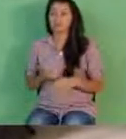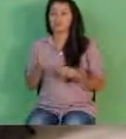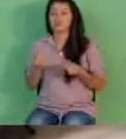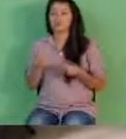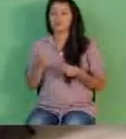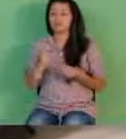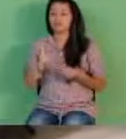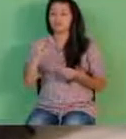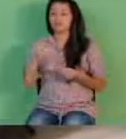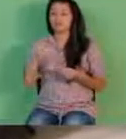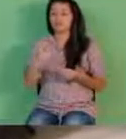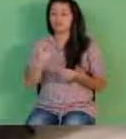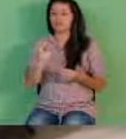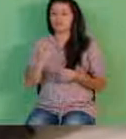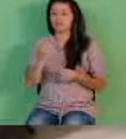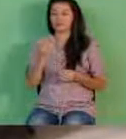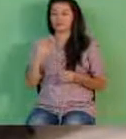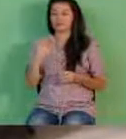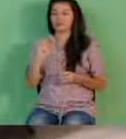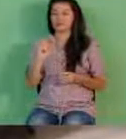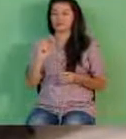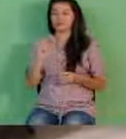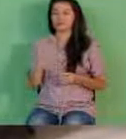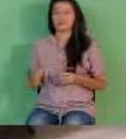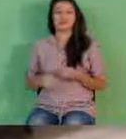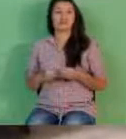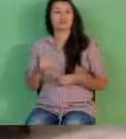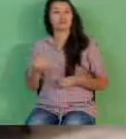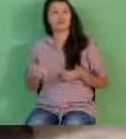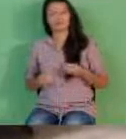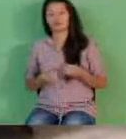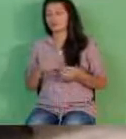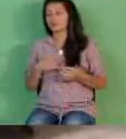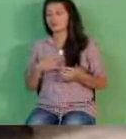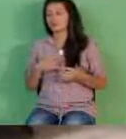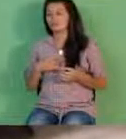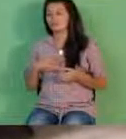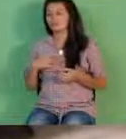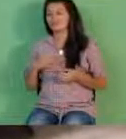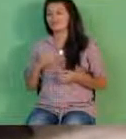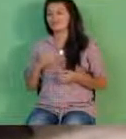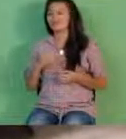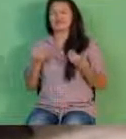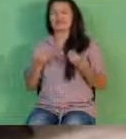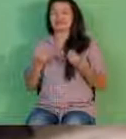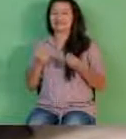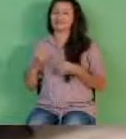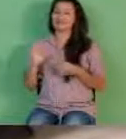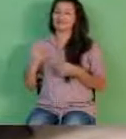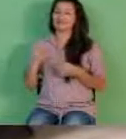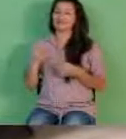Inquietos porque ellos están descubriendo el mundo o sea eso están experimentando yo tengo ya mucha experiencia